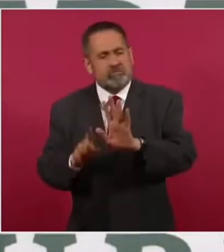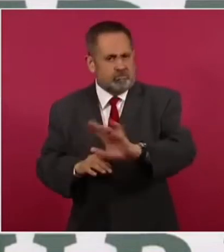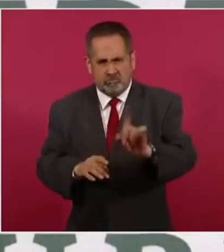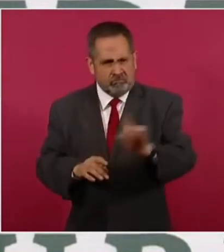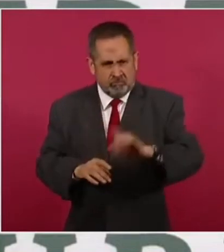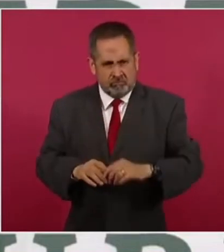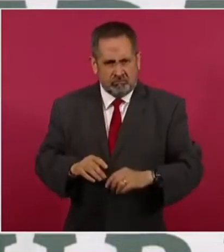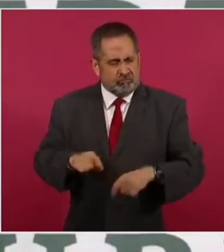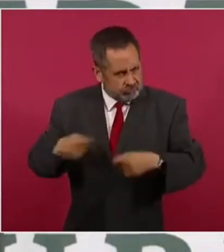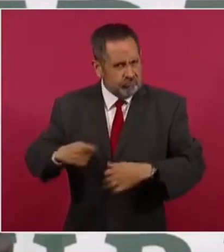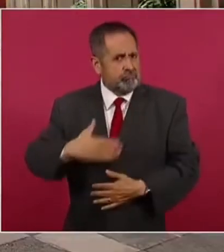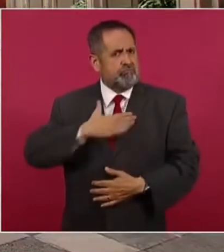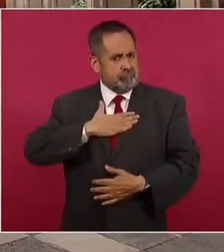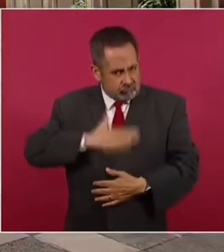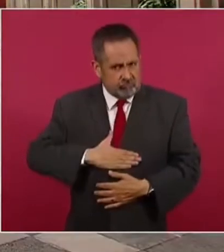justicia,